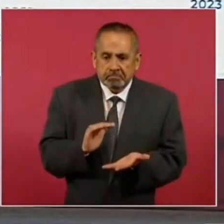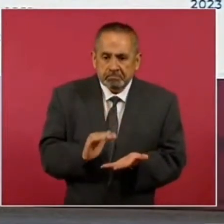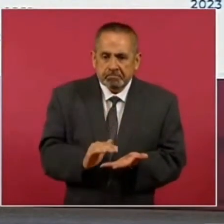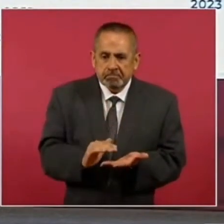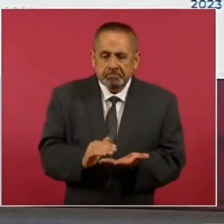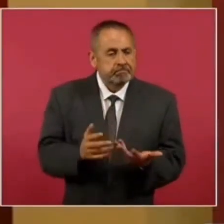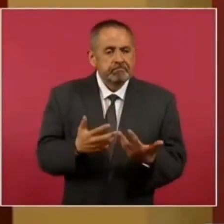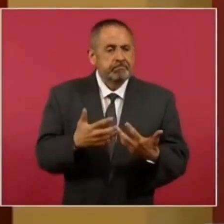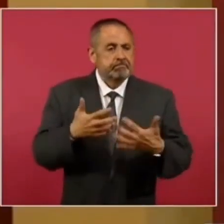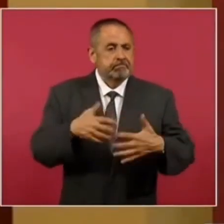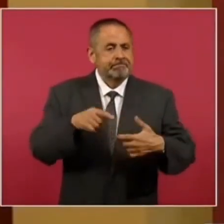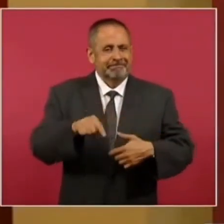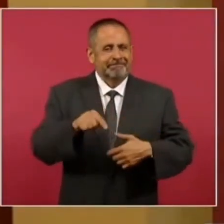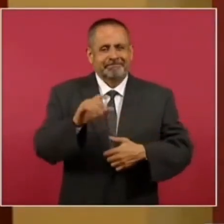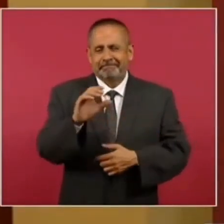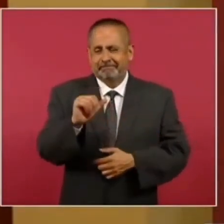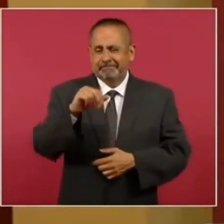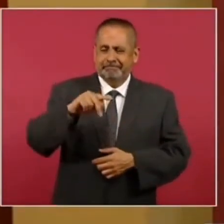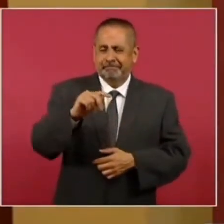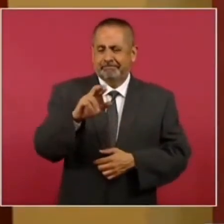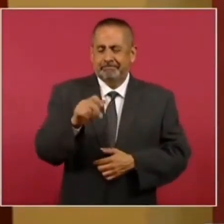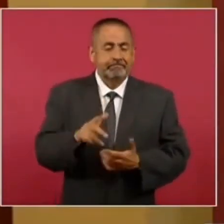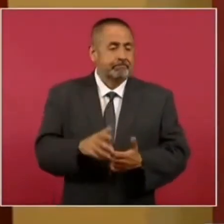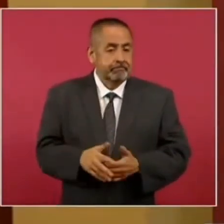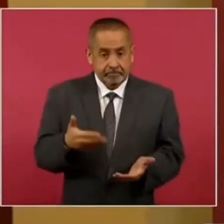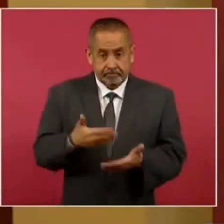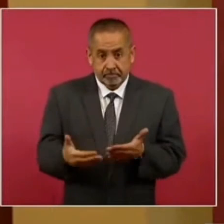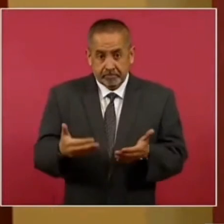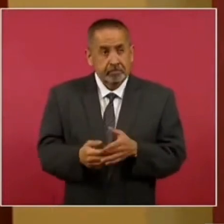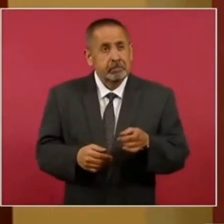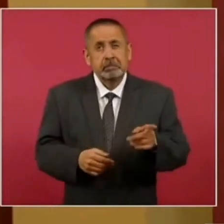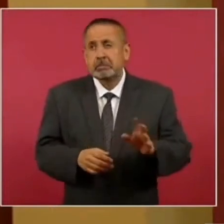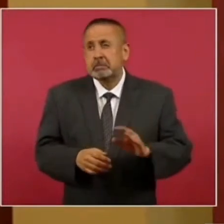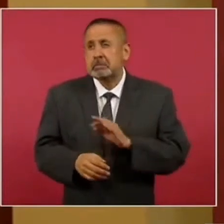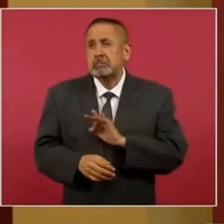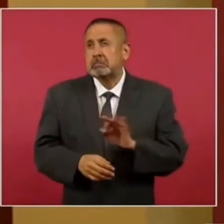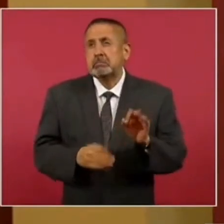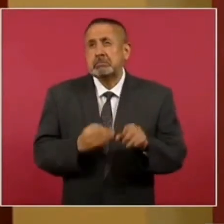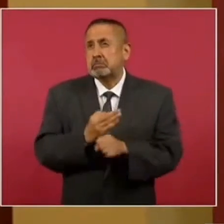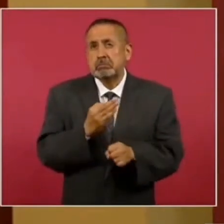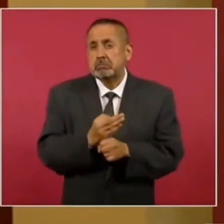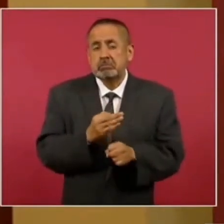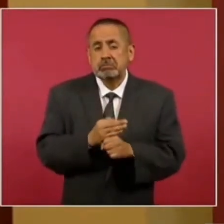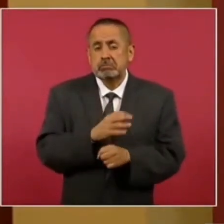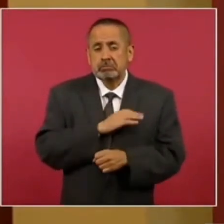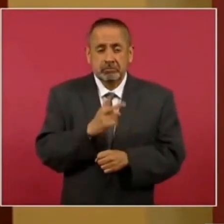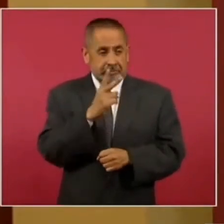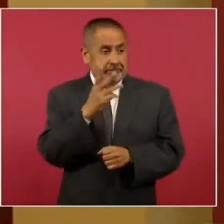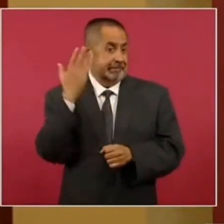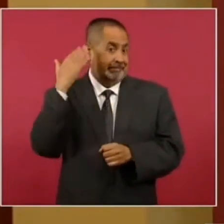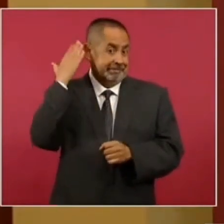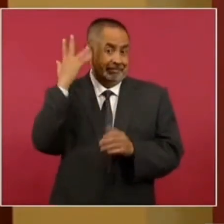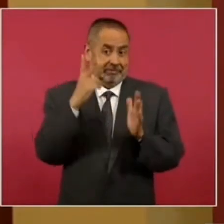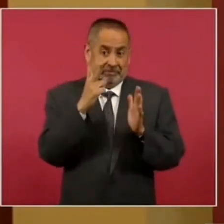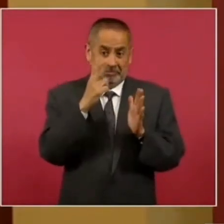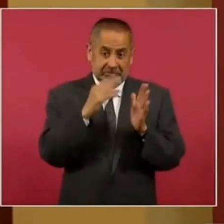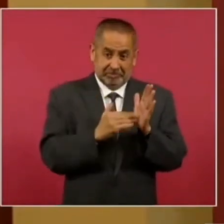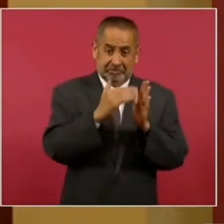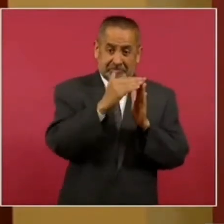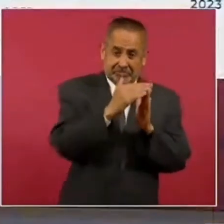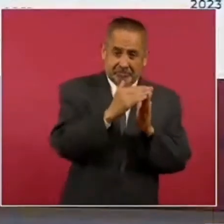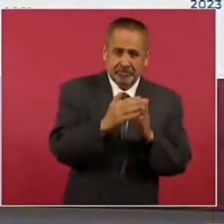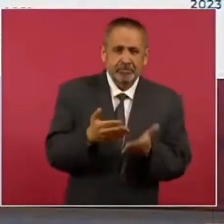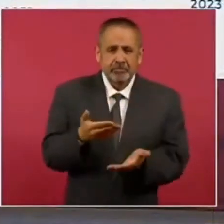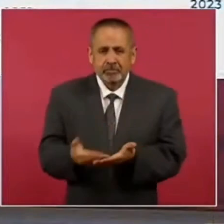de Cantarell. Bueno, actualmente Cantarell debe estar produciendo de 2 millones de barriles, debe estar produciendo